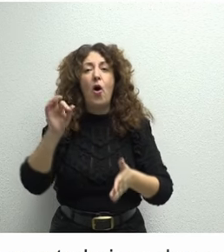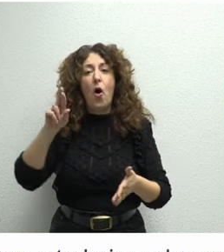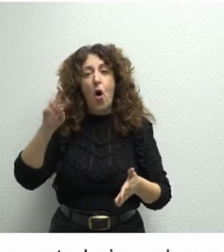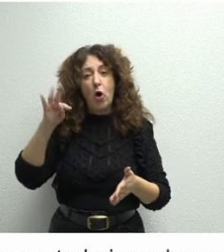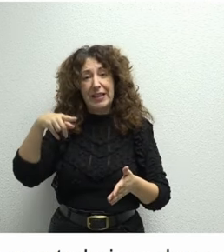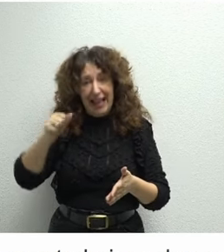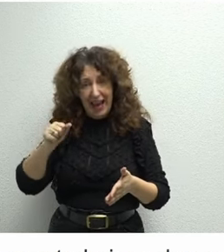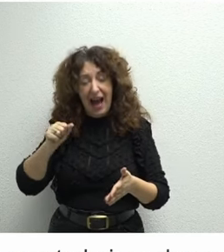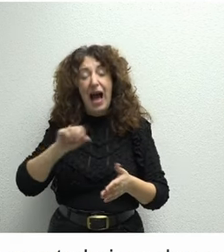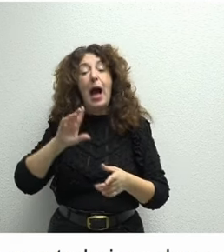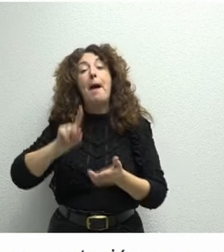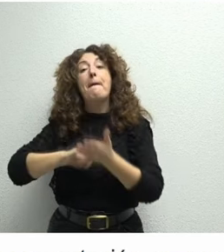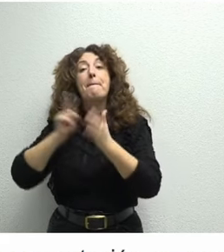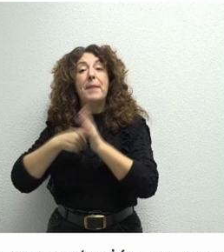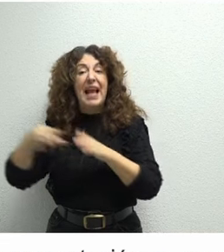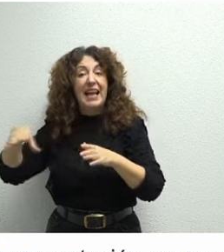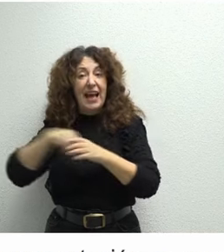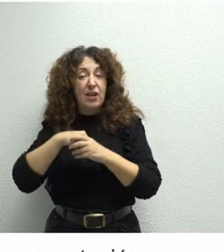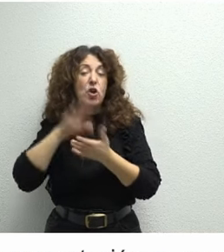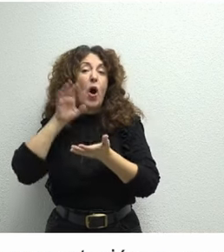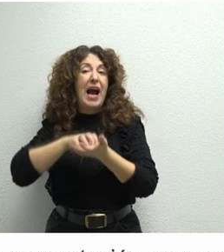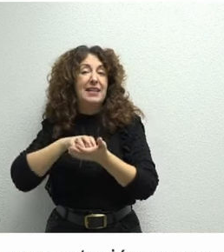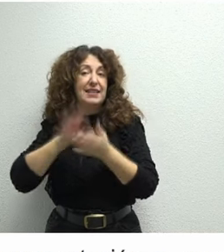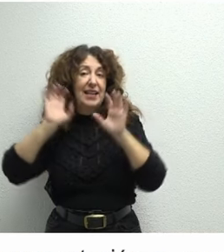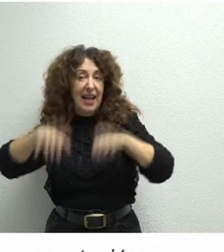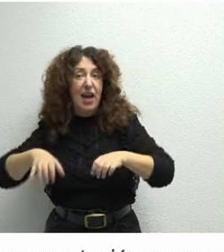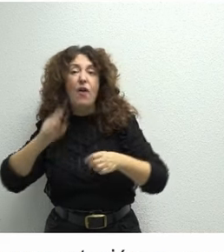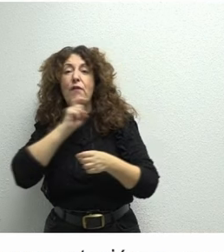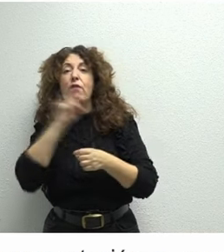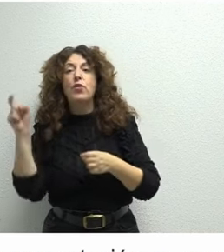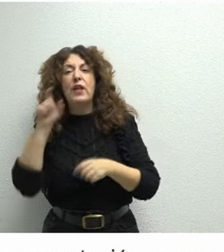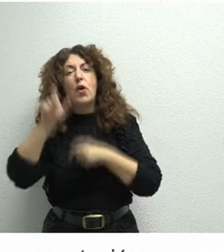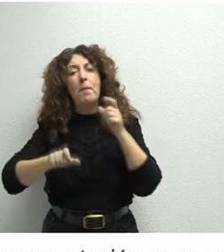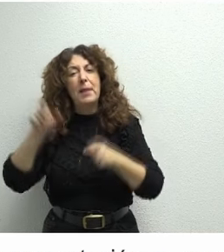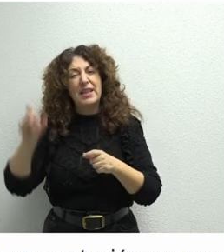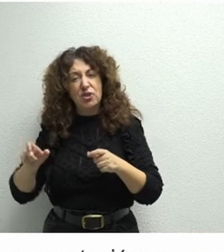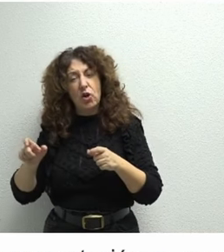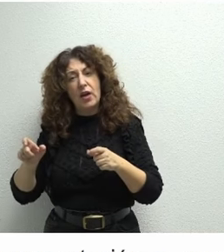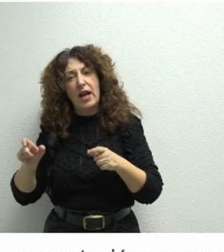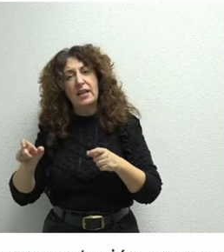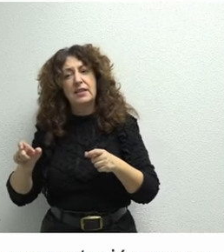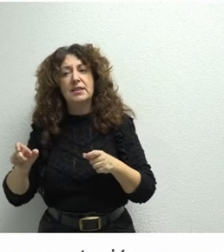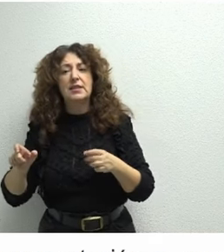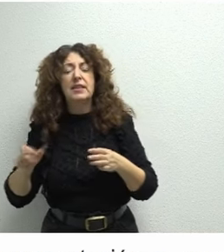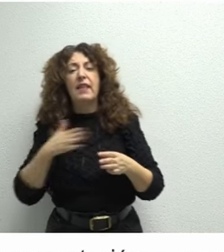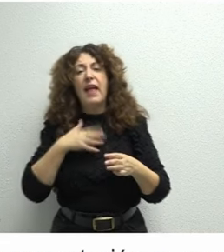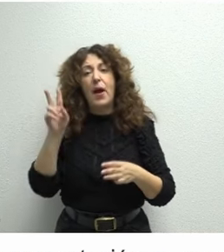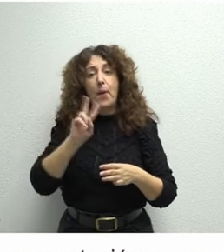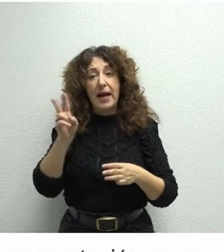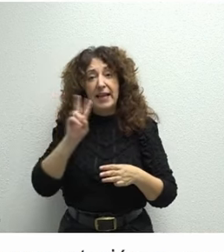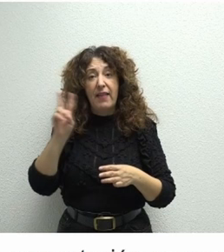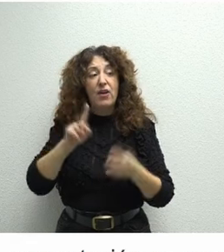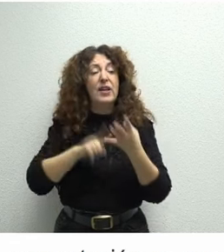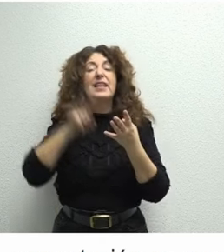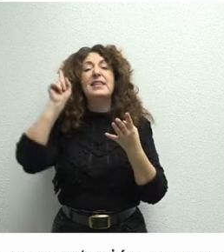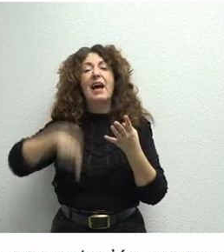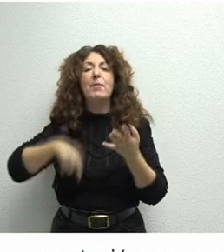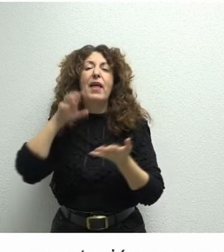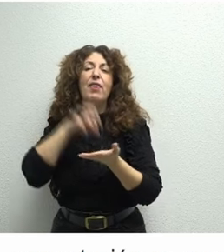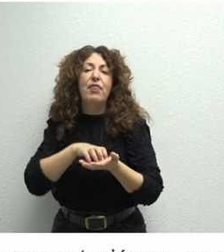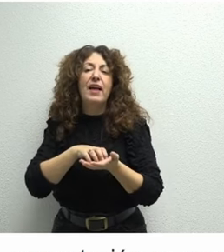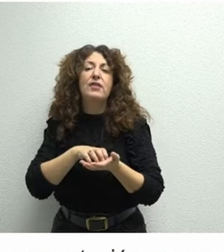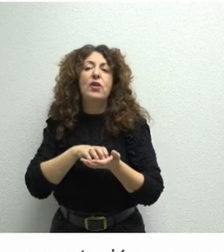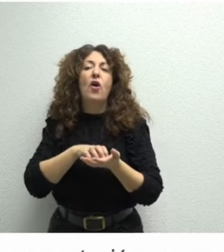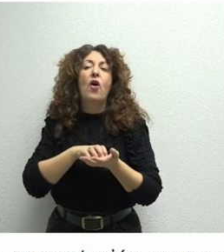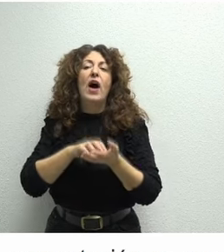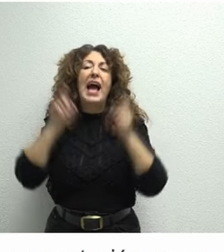Castilla y león fundación personas valla oliz y el centro de de San Juan de Dios valla oliz al cual se ha sumado el centro de educación especial número